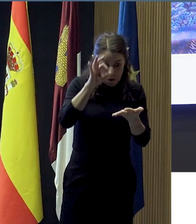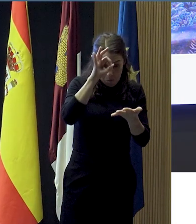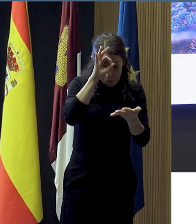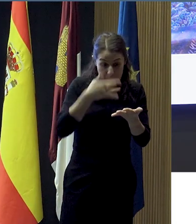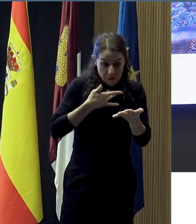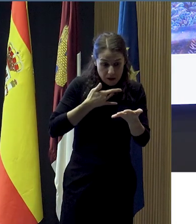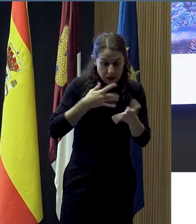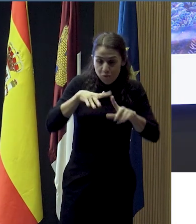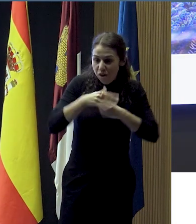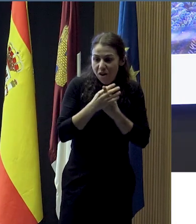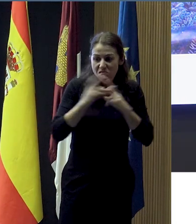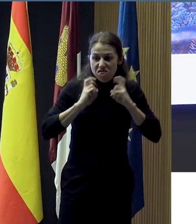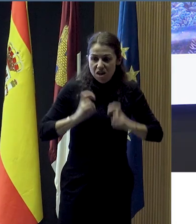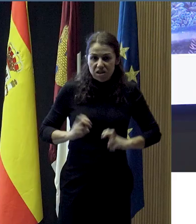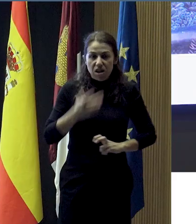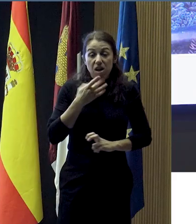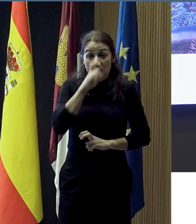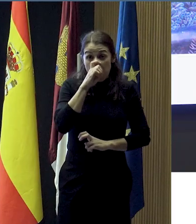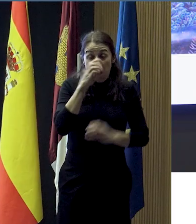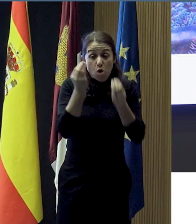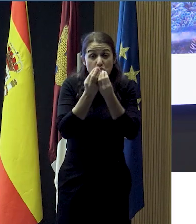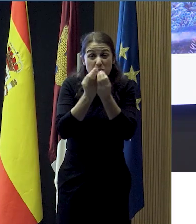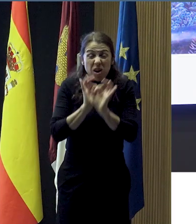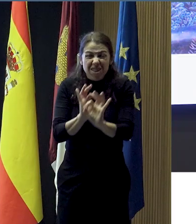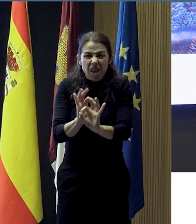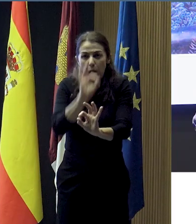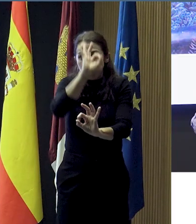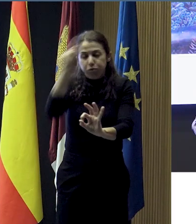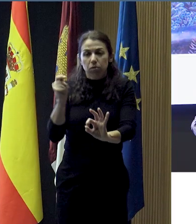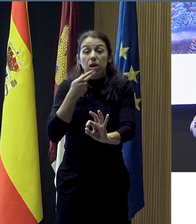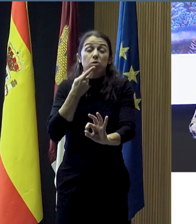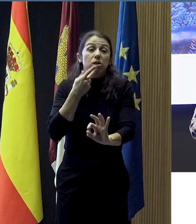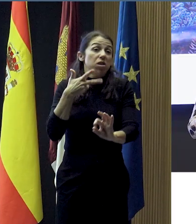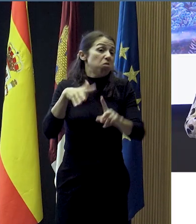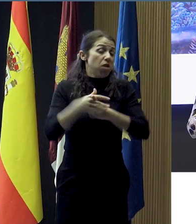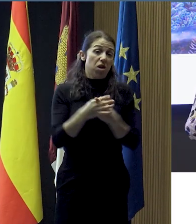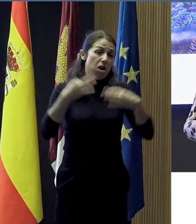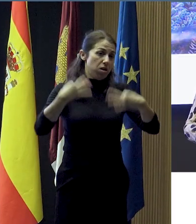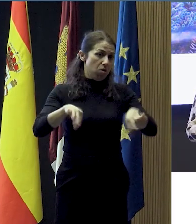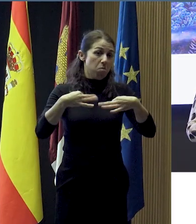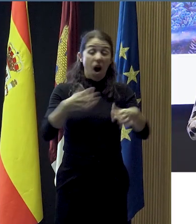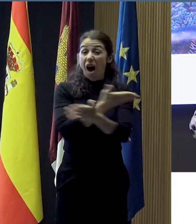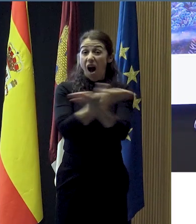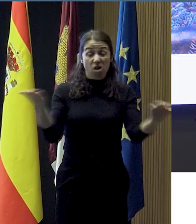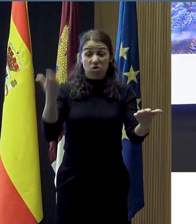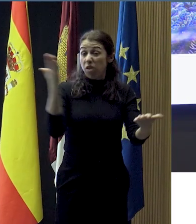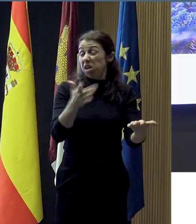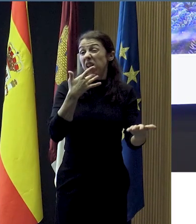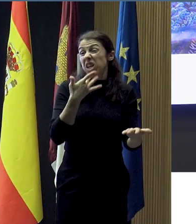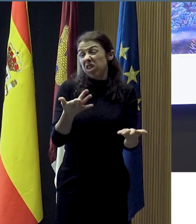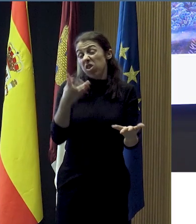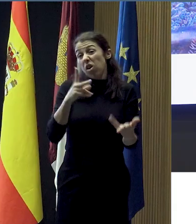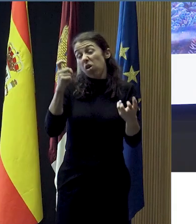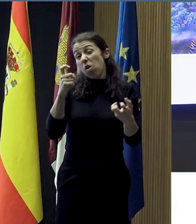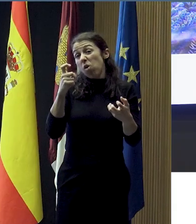momento estresante y no somos capaces de recordar ese evento. Bueno, esos son hechos normales. Eso nos ocurre a todo y no tiene que ver con